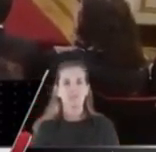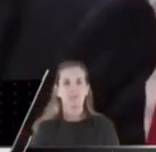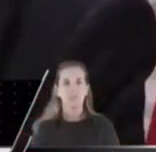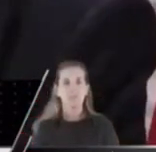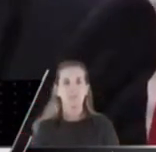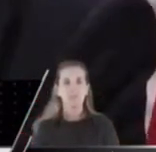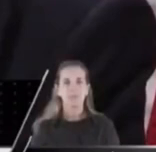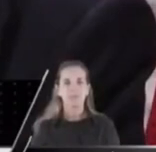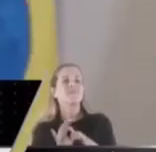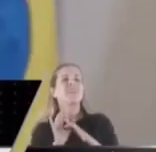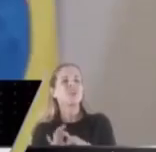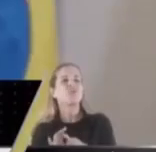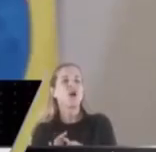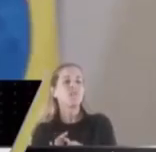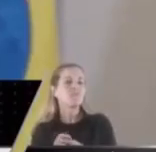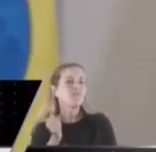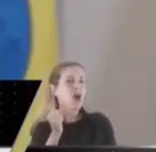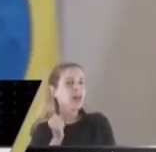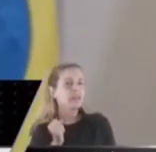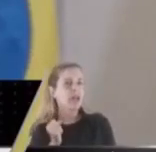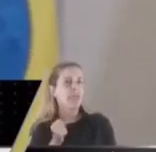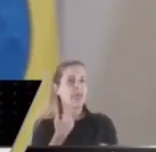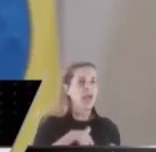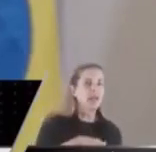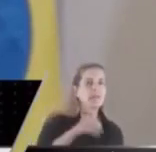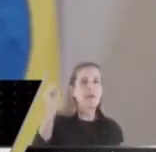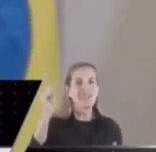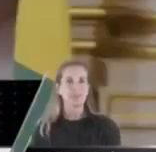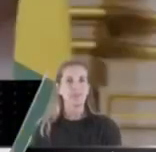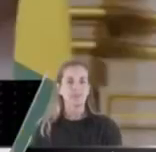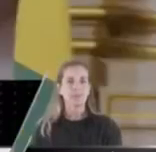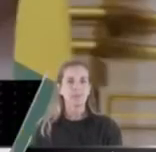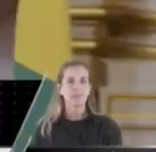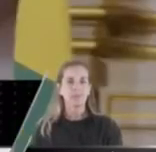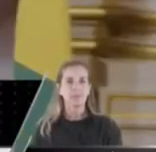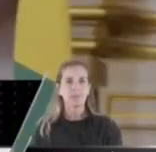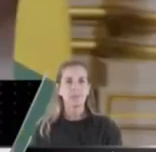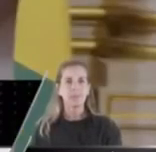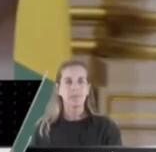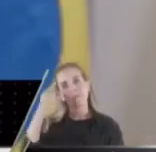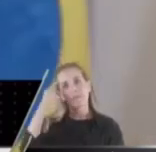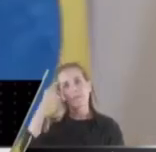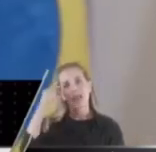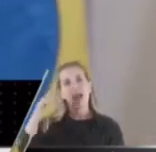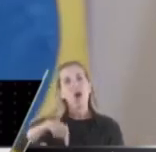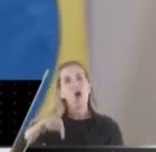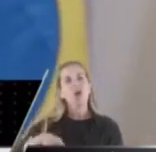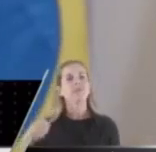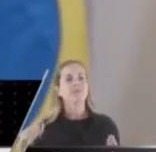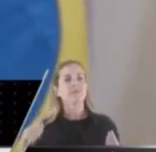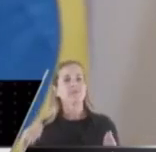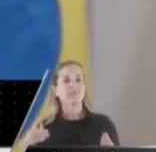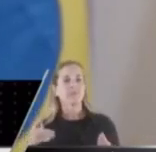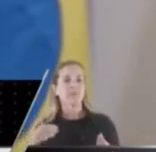origen a un vínculo estratégico mucho más profundo que durará por las próximas décadas. Siento que hoy,